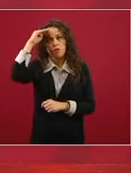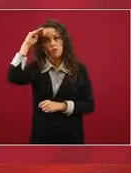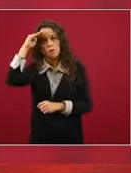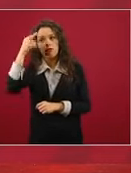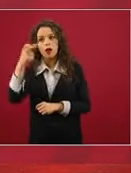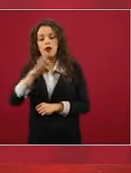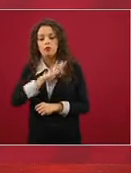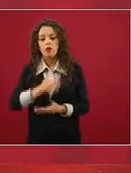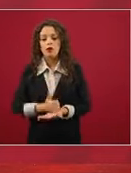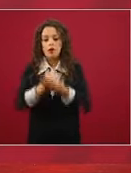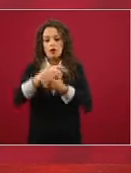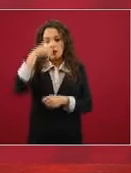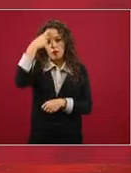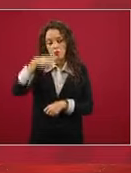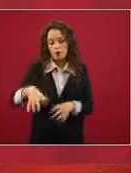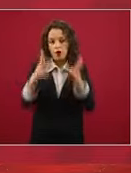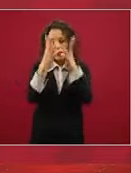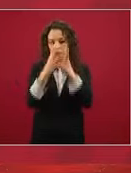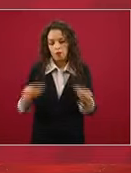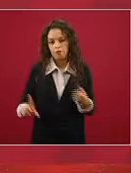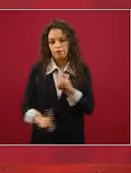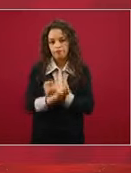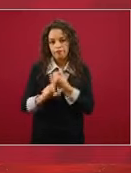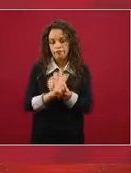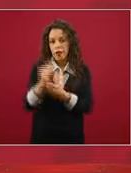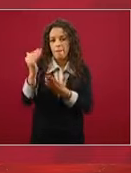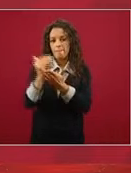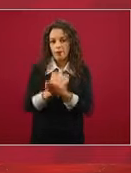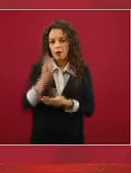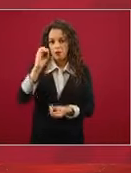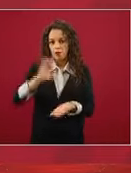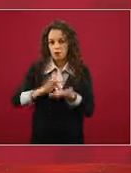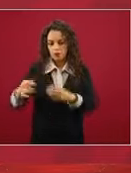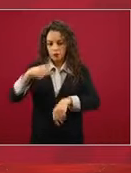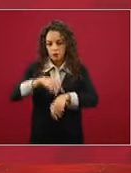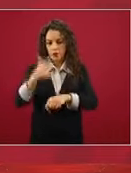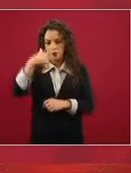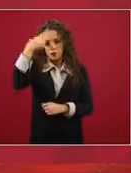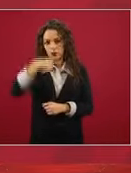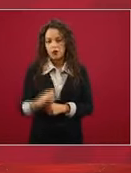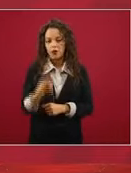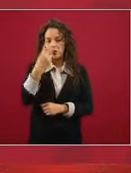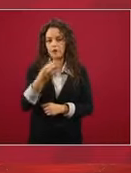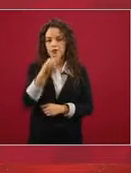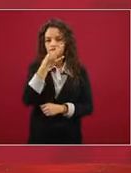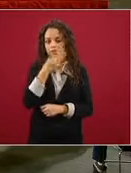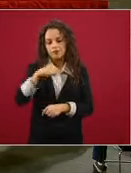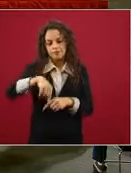Muchas gracias, son las 20 horas con 2 minutos, aquí terminamos, mañana seguimos.